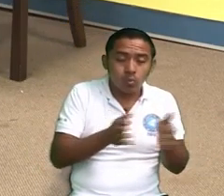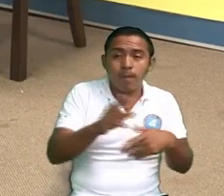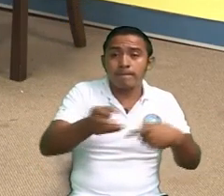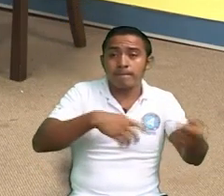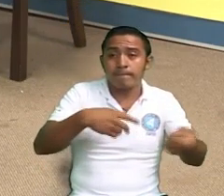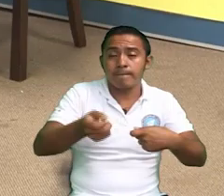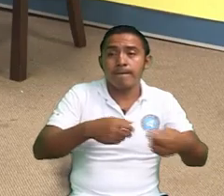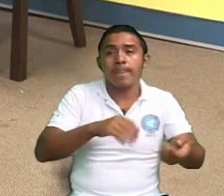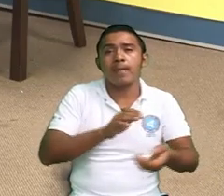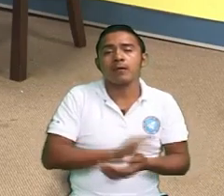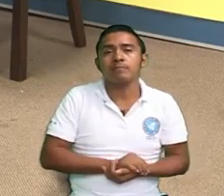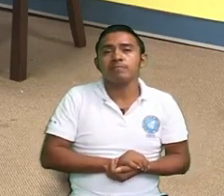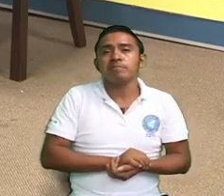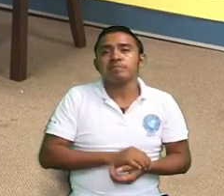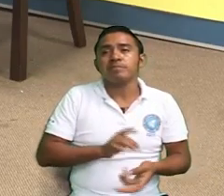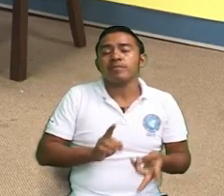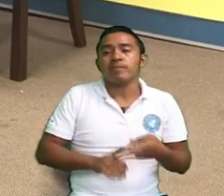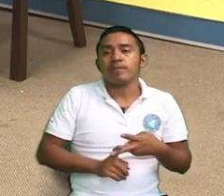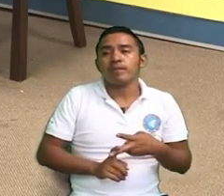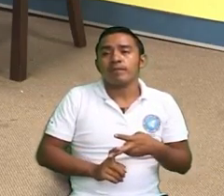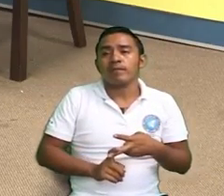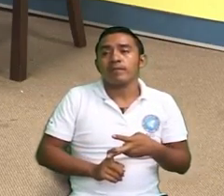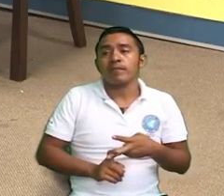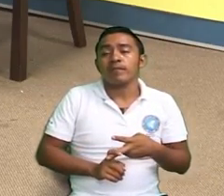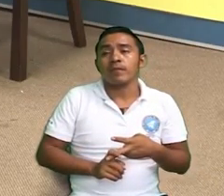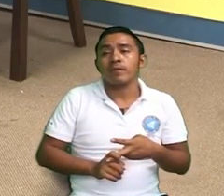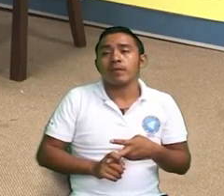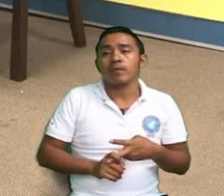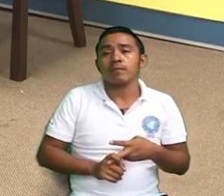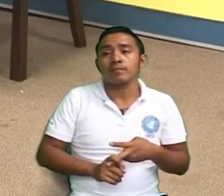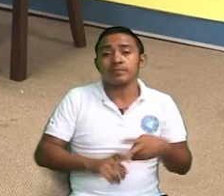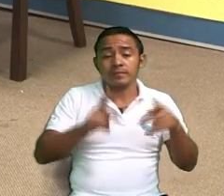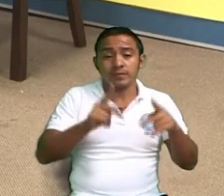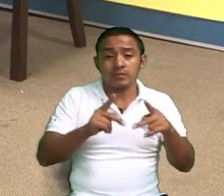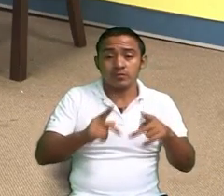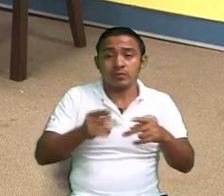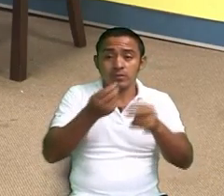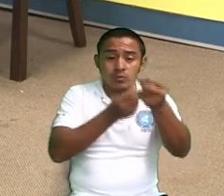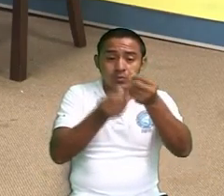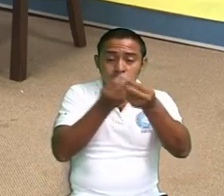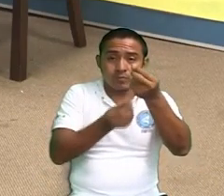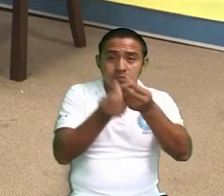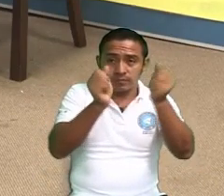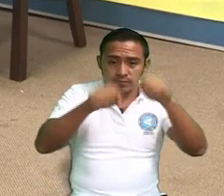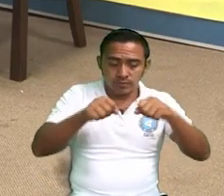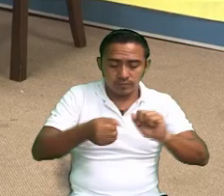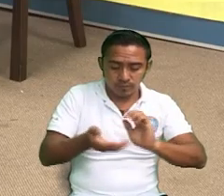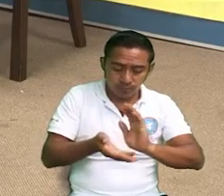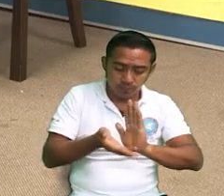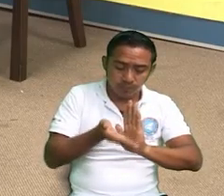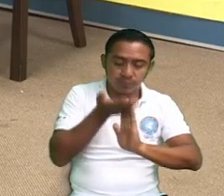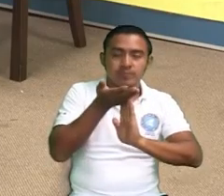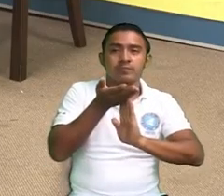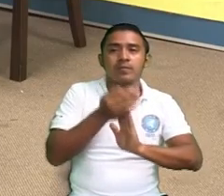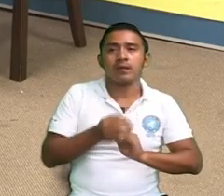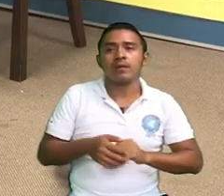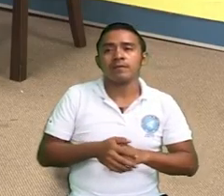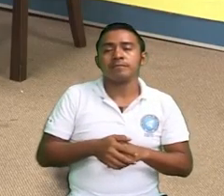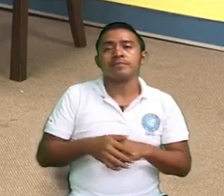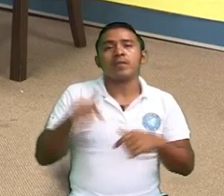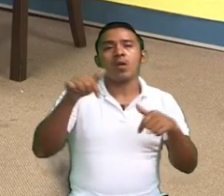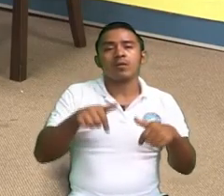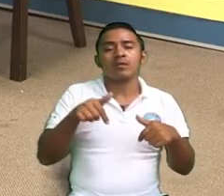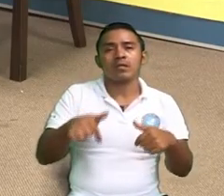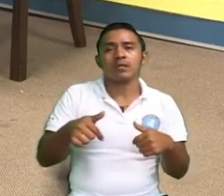negocios. Correcto. Para promover que la población, su economía sea autosostenible. Sí. Entonces nosotros no es que vamos